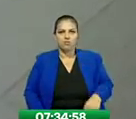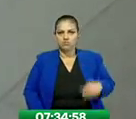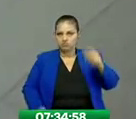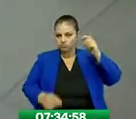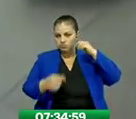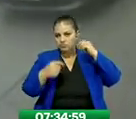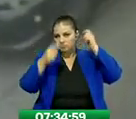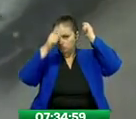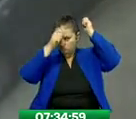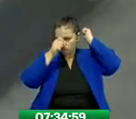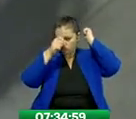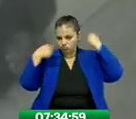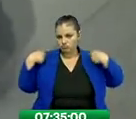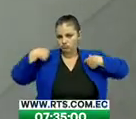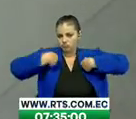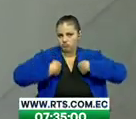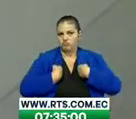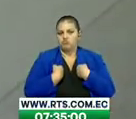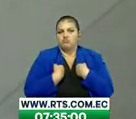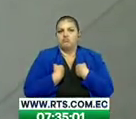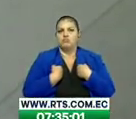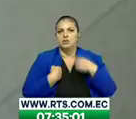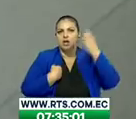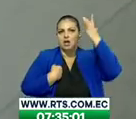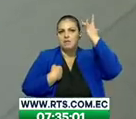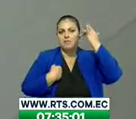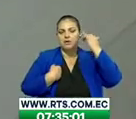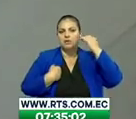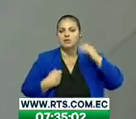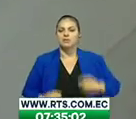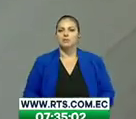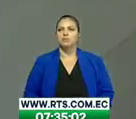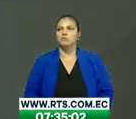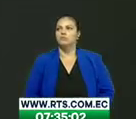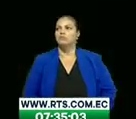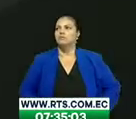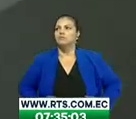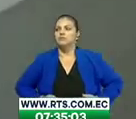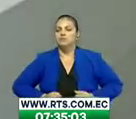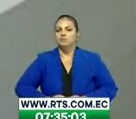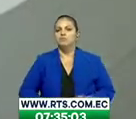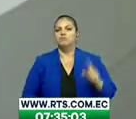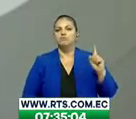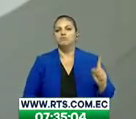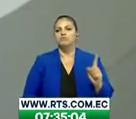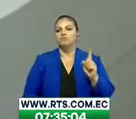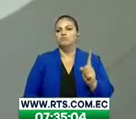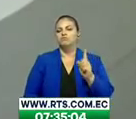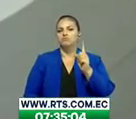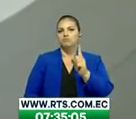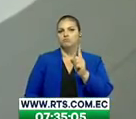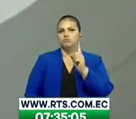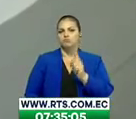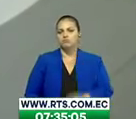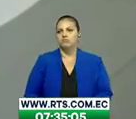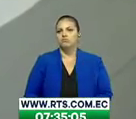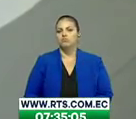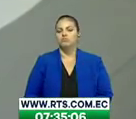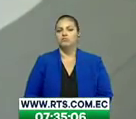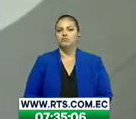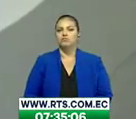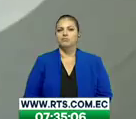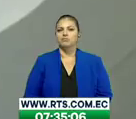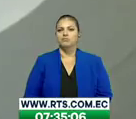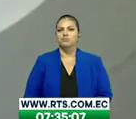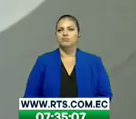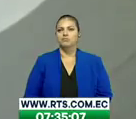Albán, en la ciudadela Huangala, al sur de Guayaquil. En la cinta se puede apreciar cómo el individuo les quita